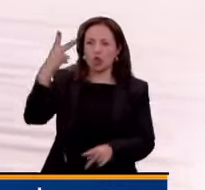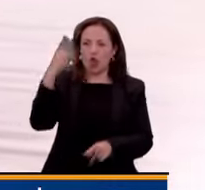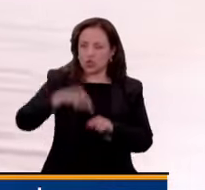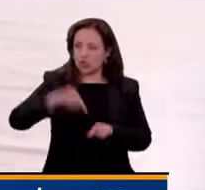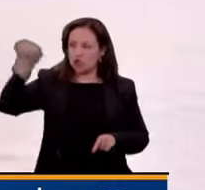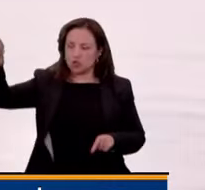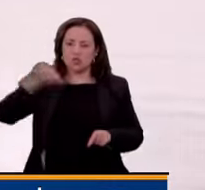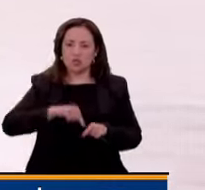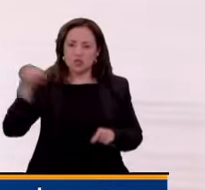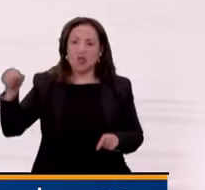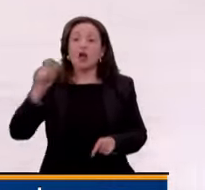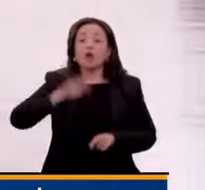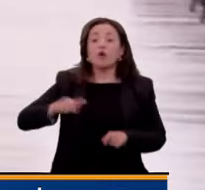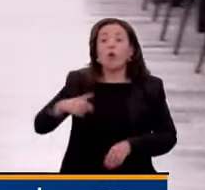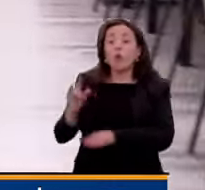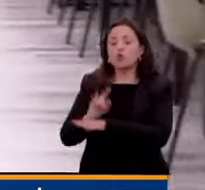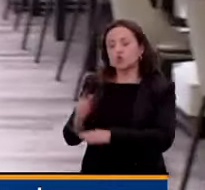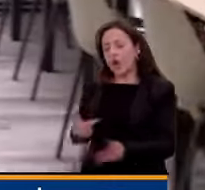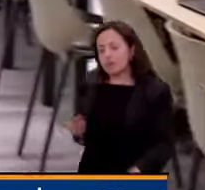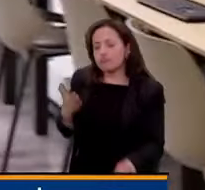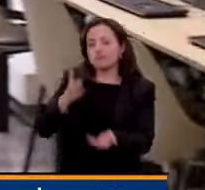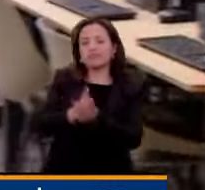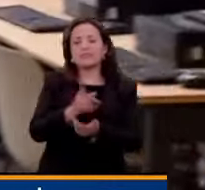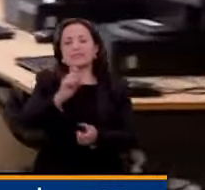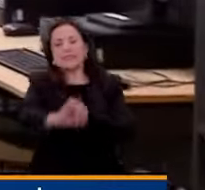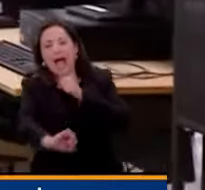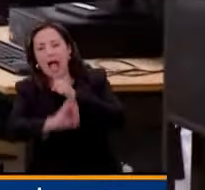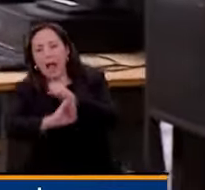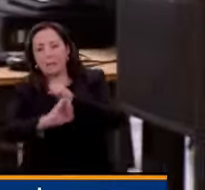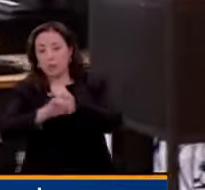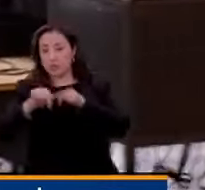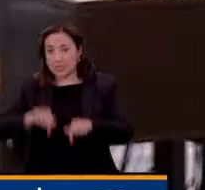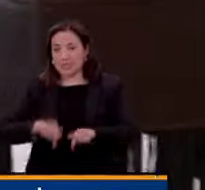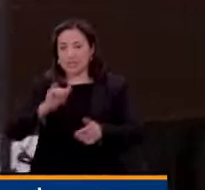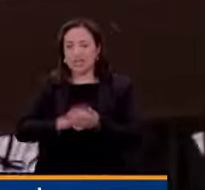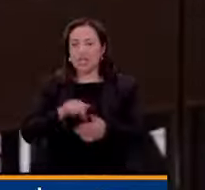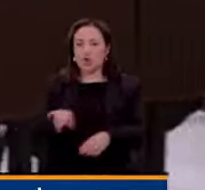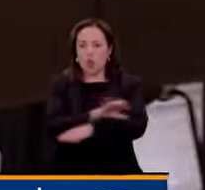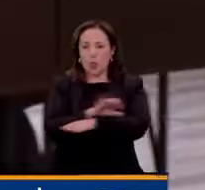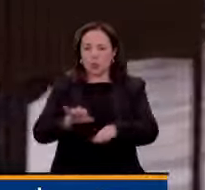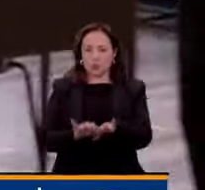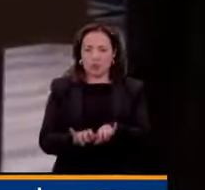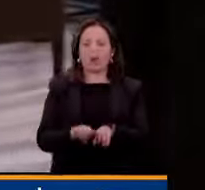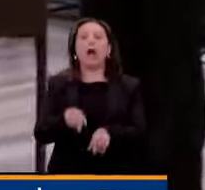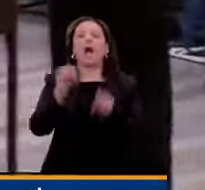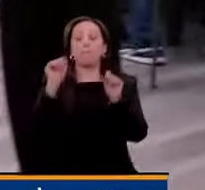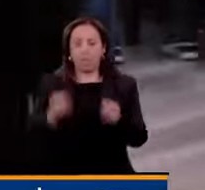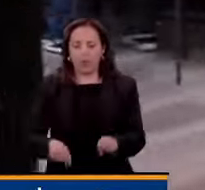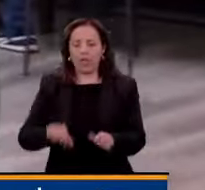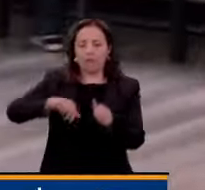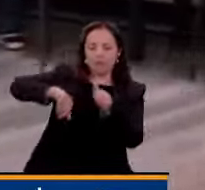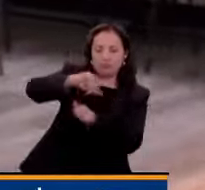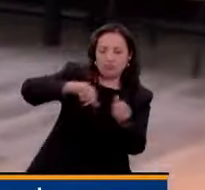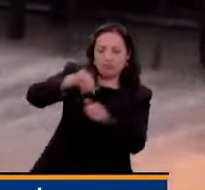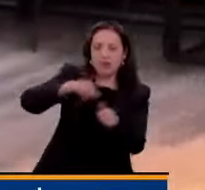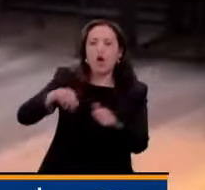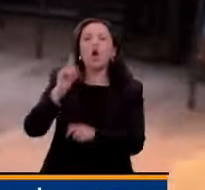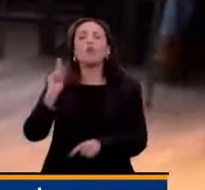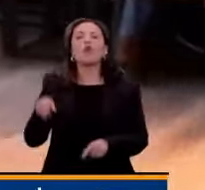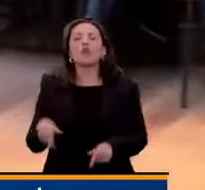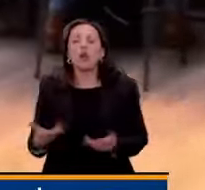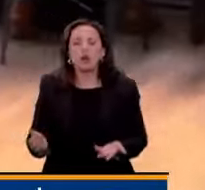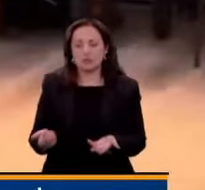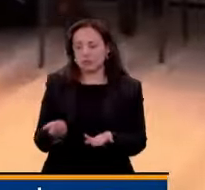usuarios y van a solicitar ese apoyo y en estos puntos de cómputo van a poder hacer el trámite porque es